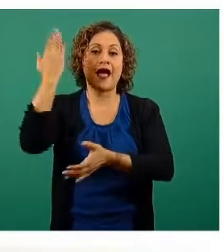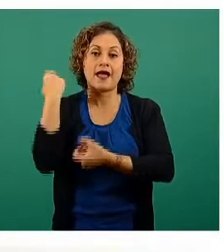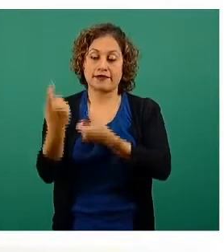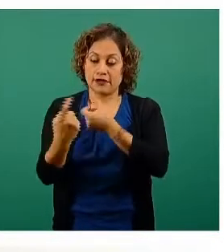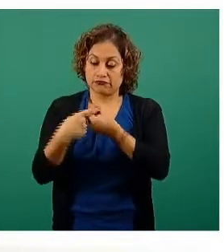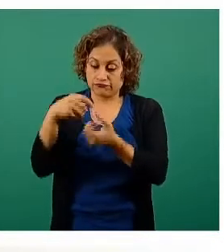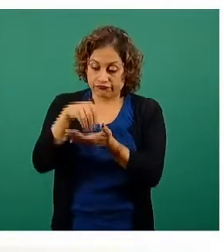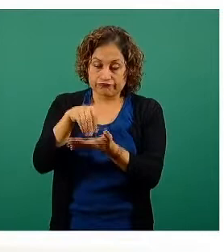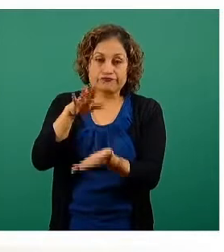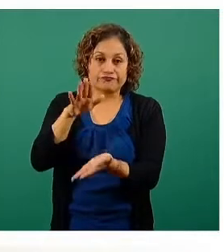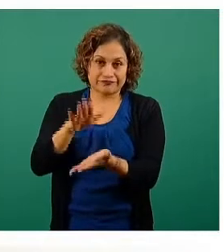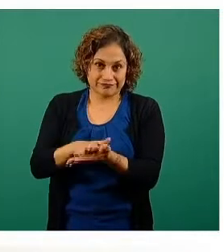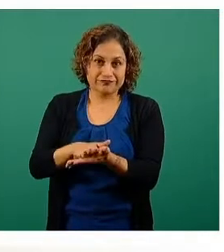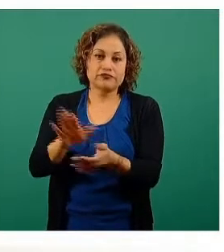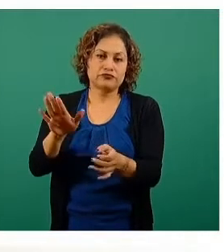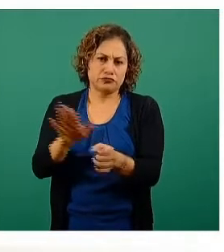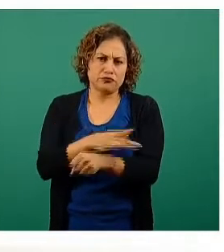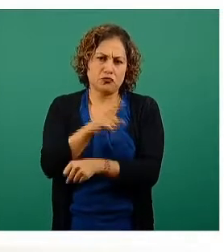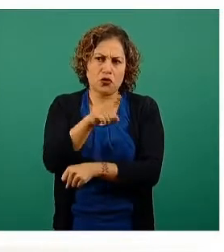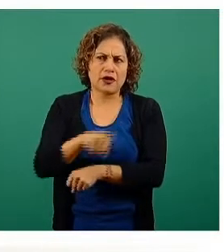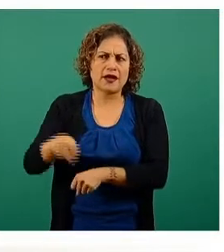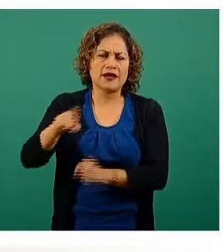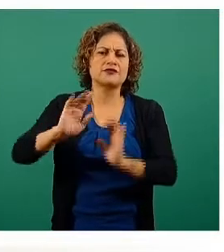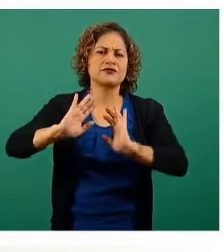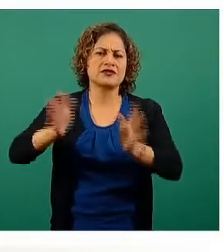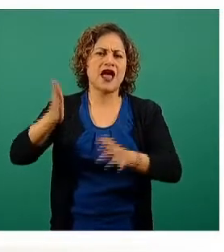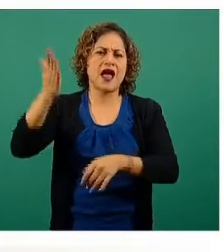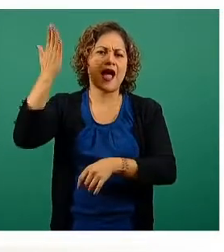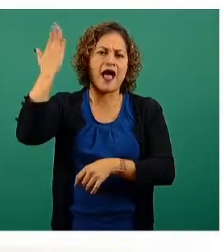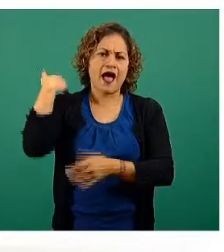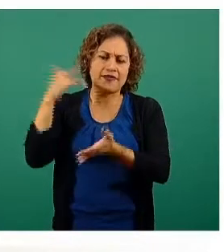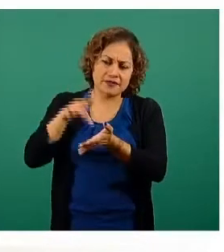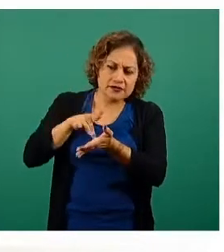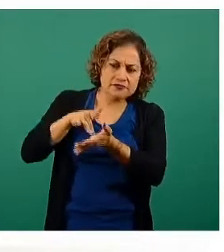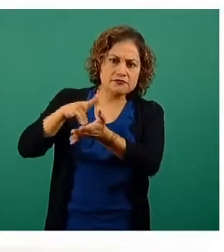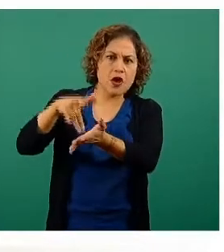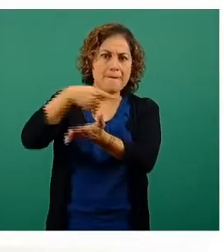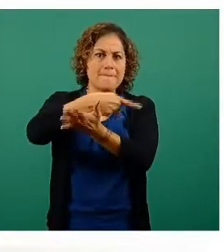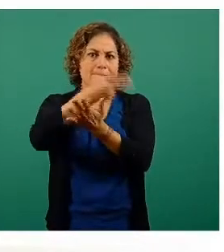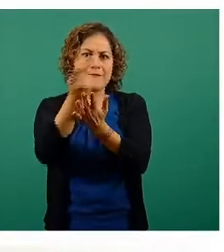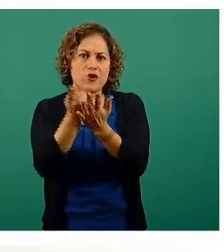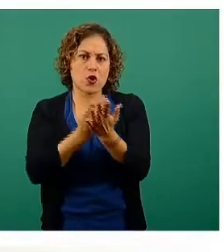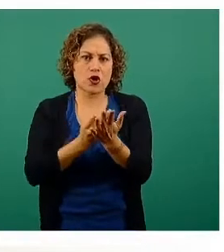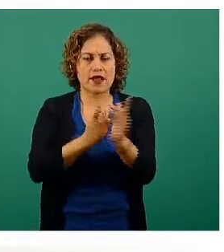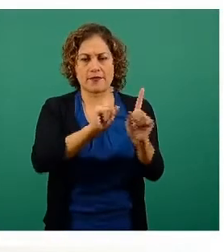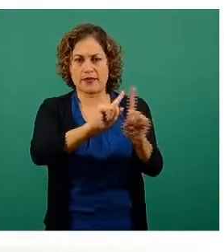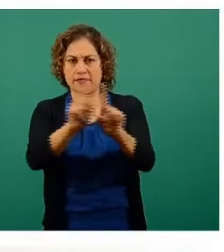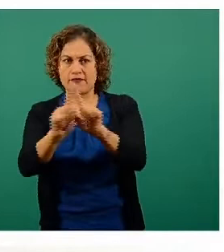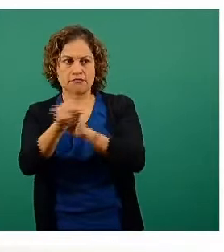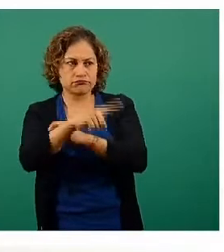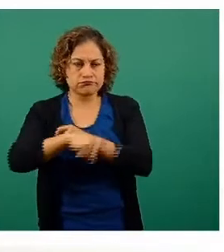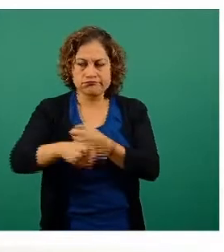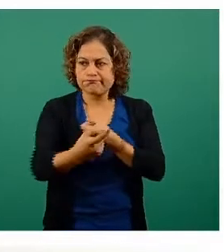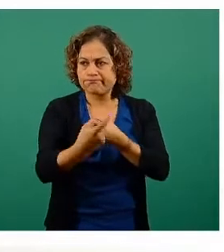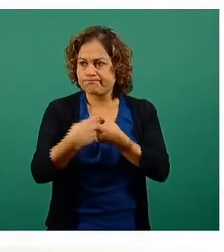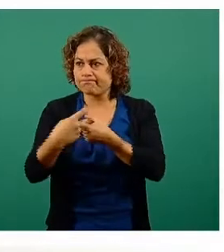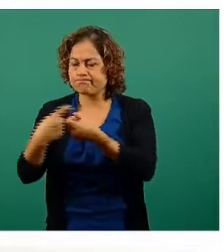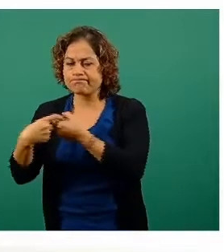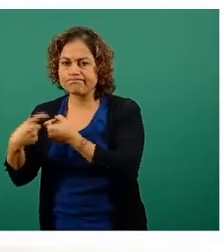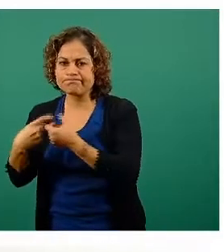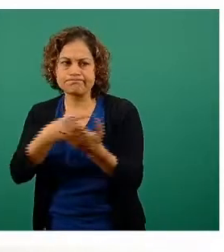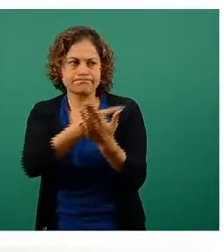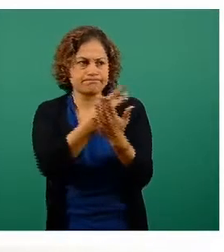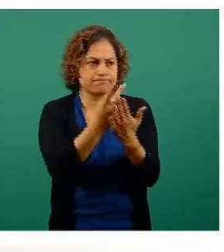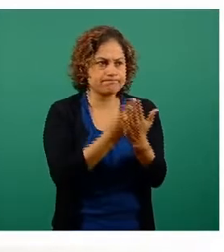y más que está siendo beneficiada por algún programa social de bienestar. Esas personas, muchas